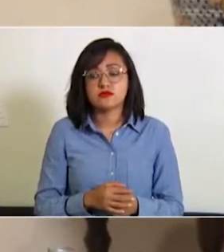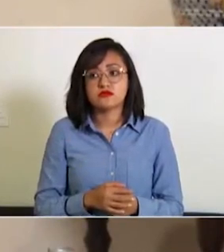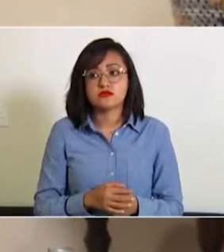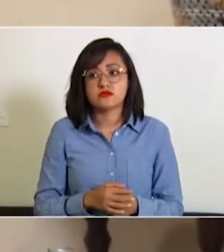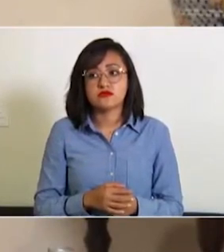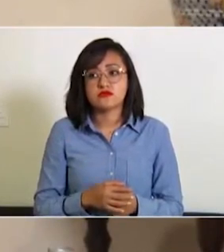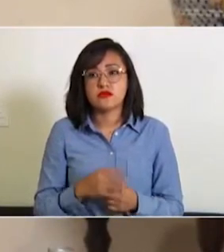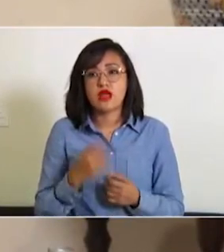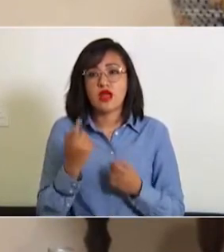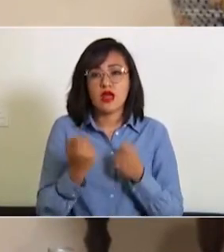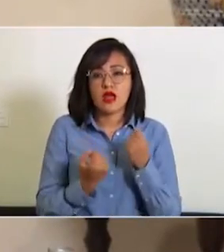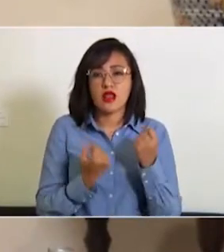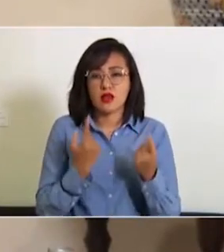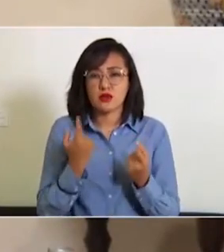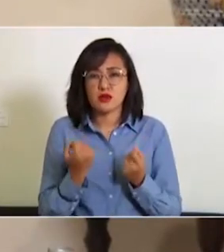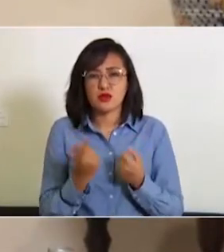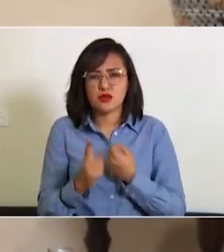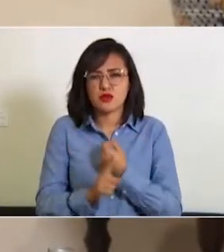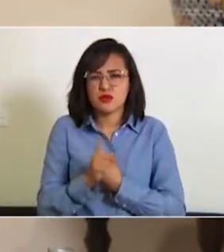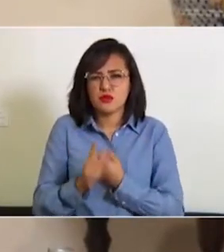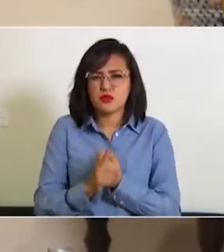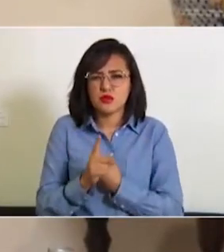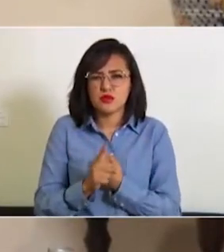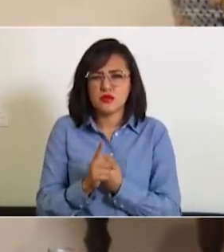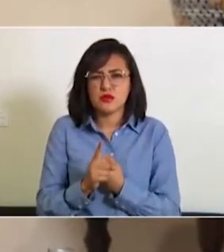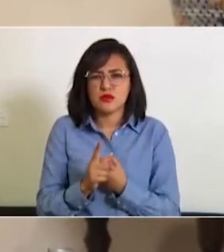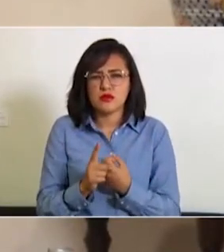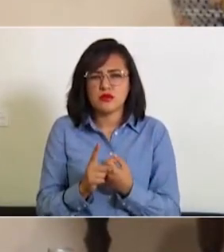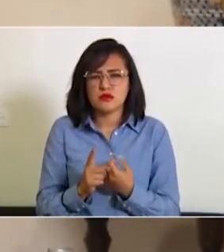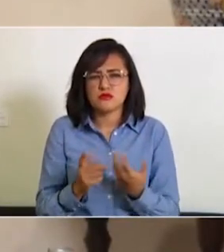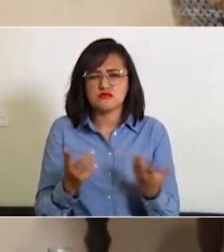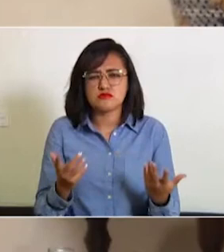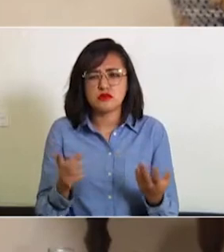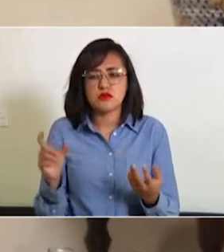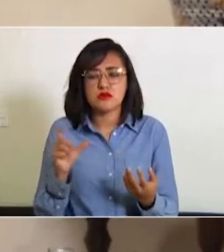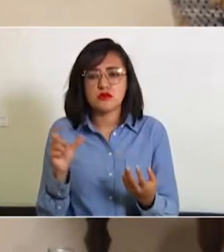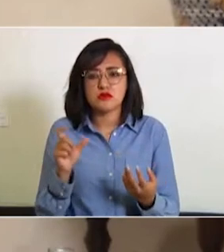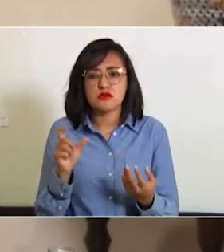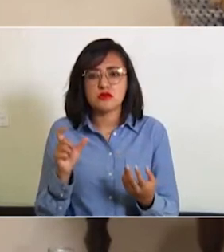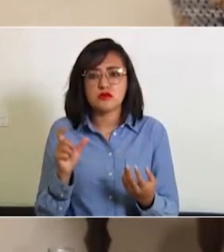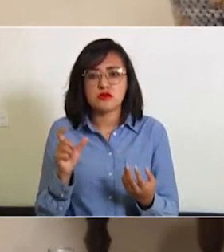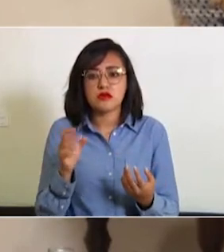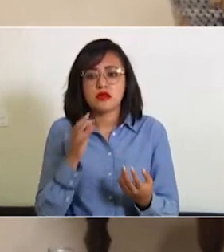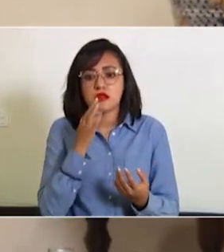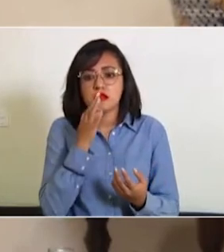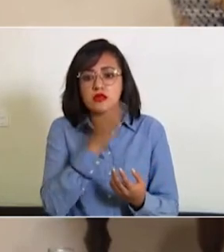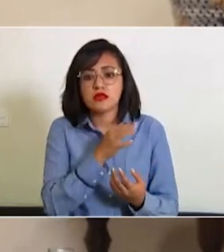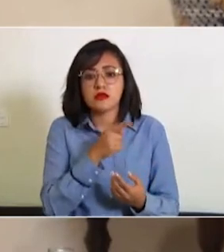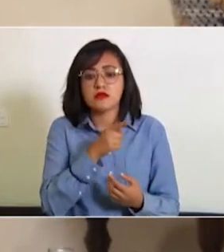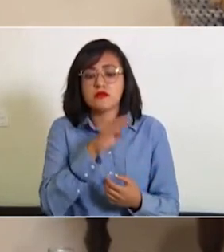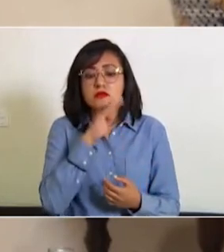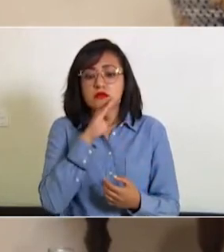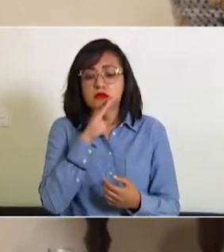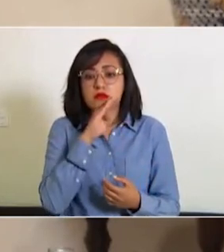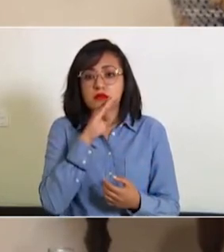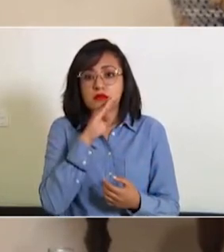de algunos problemas. Cuando le avisaron a Yatsiri que su